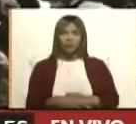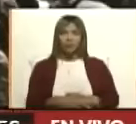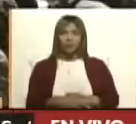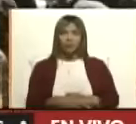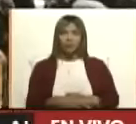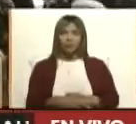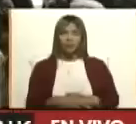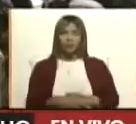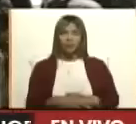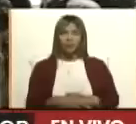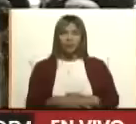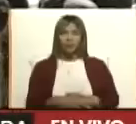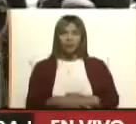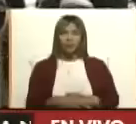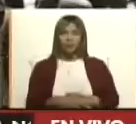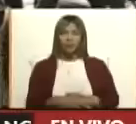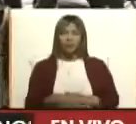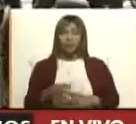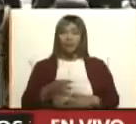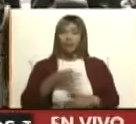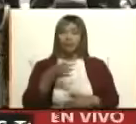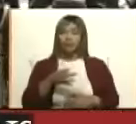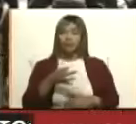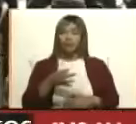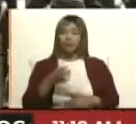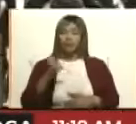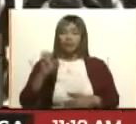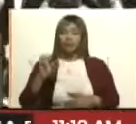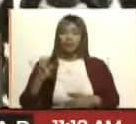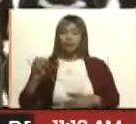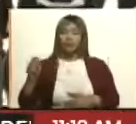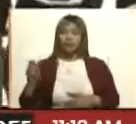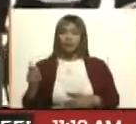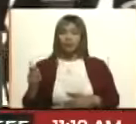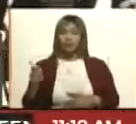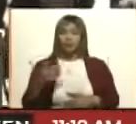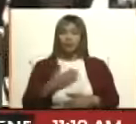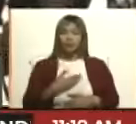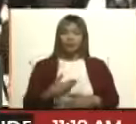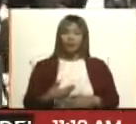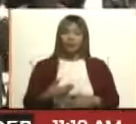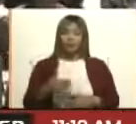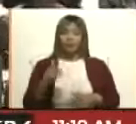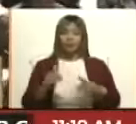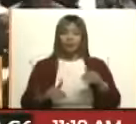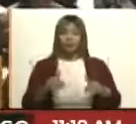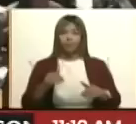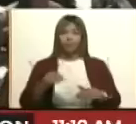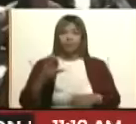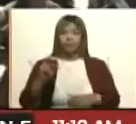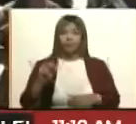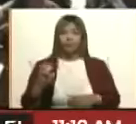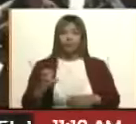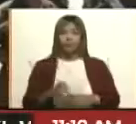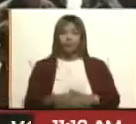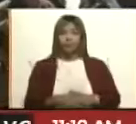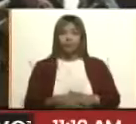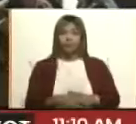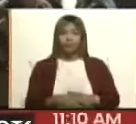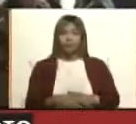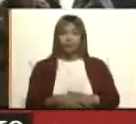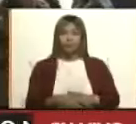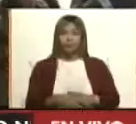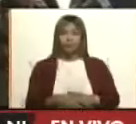Palabras del ciudadano doctor Elvis Amoroso, presidente del Consejo Nacional Electoral.